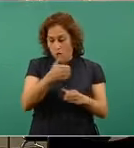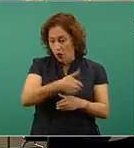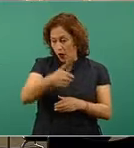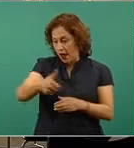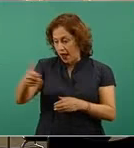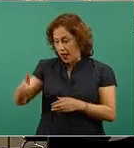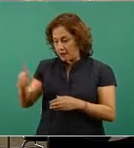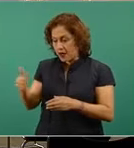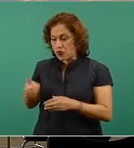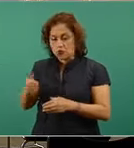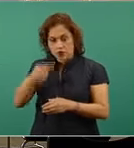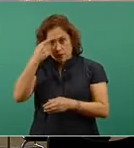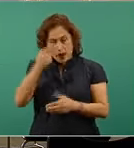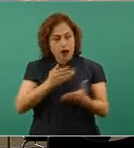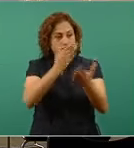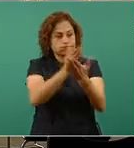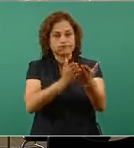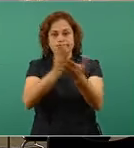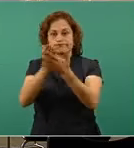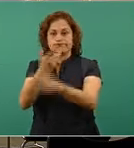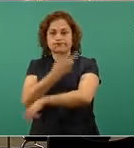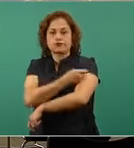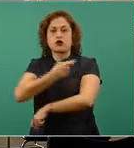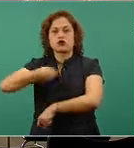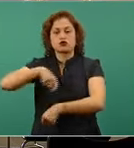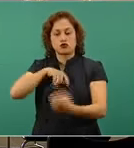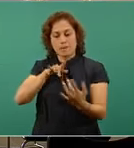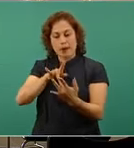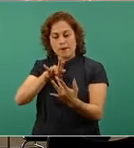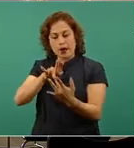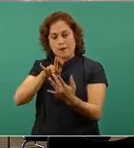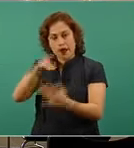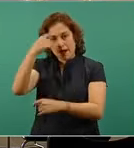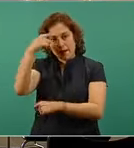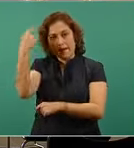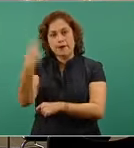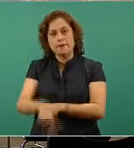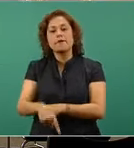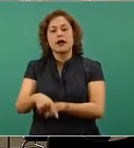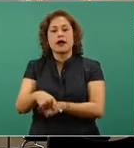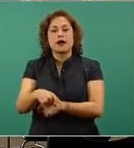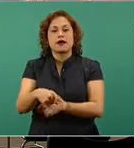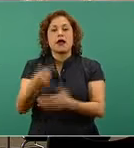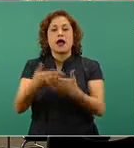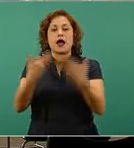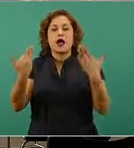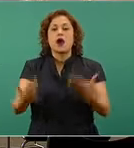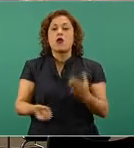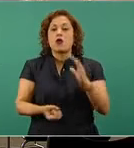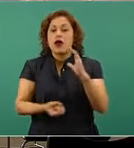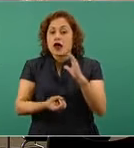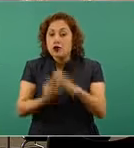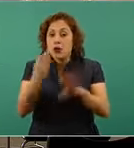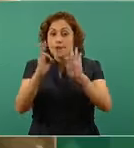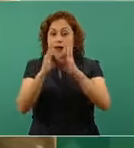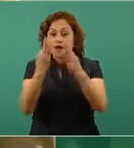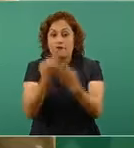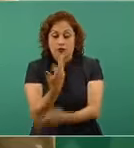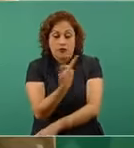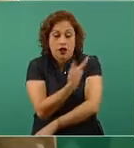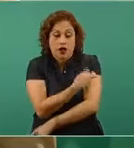la necesidad de tener de manera rápida la incorporación de buenas prácticas, porque mucho de lo